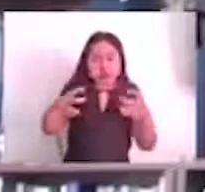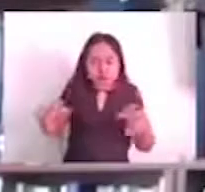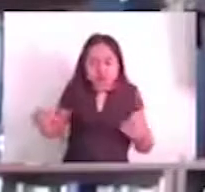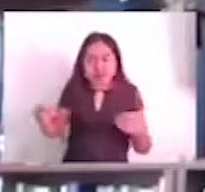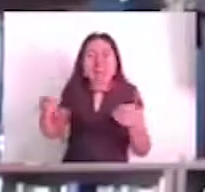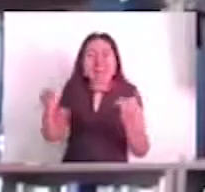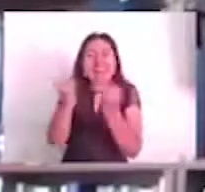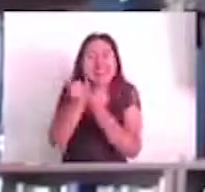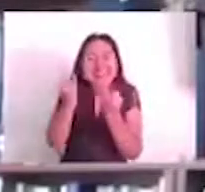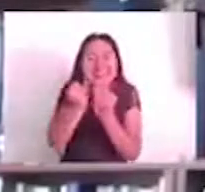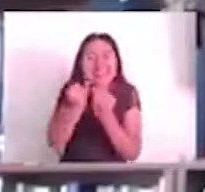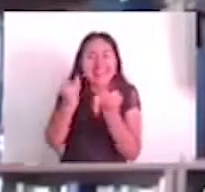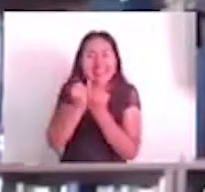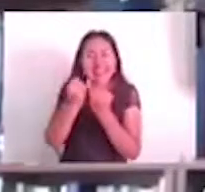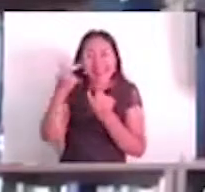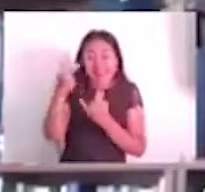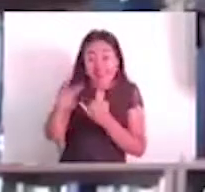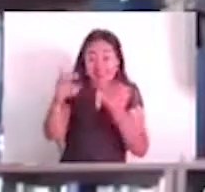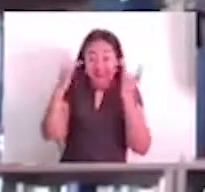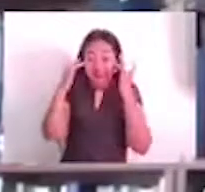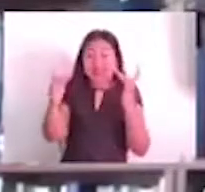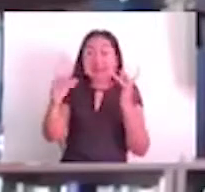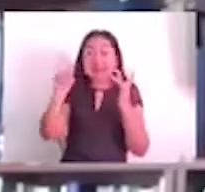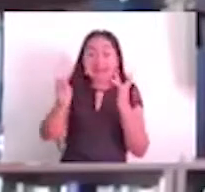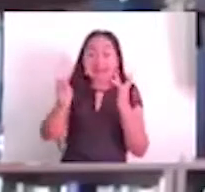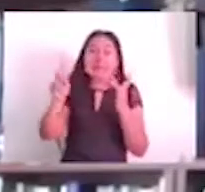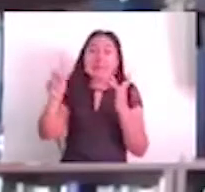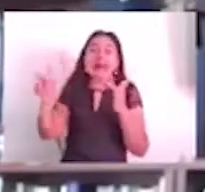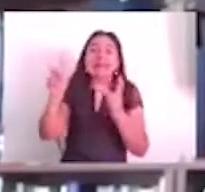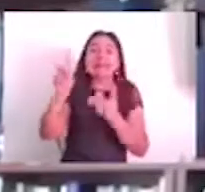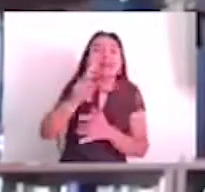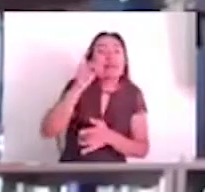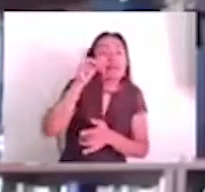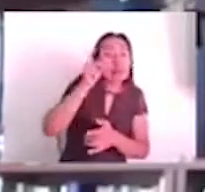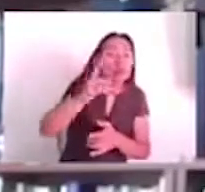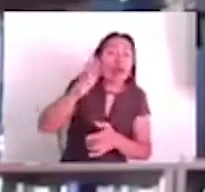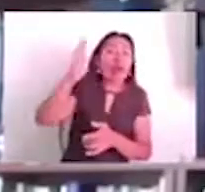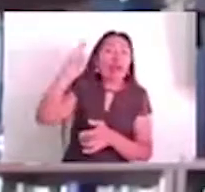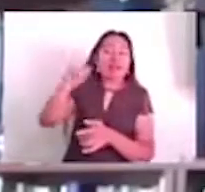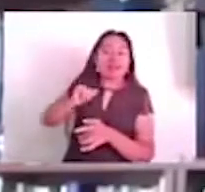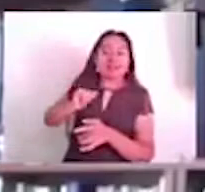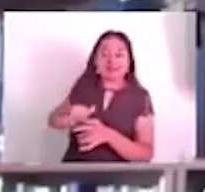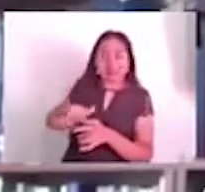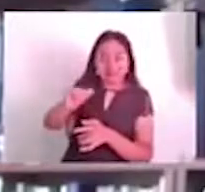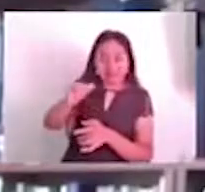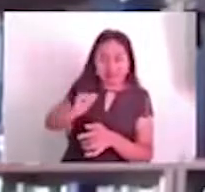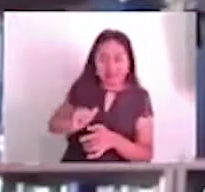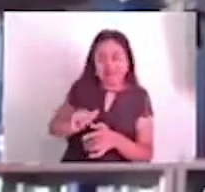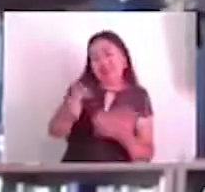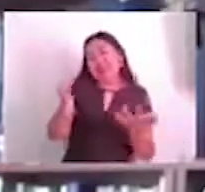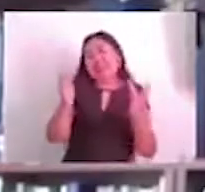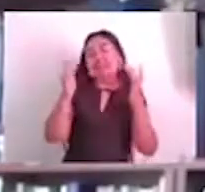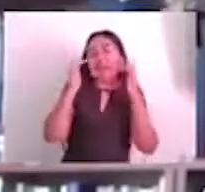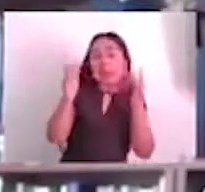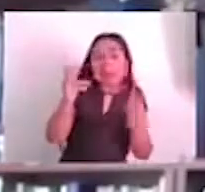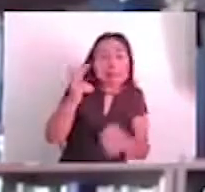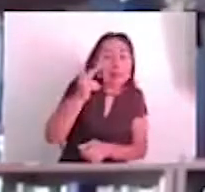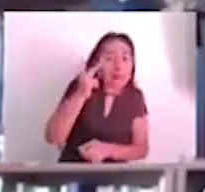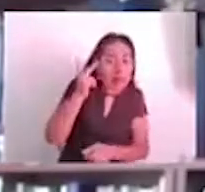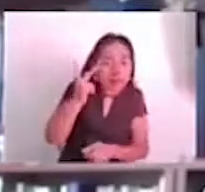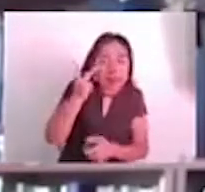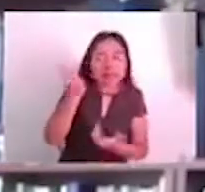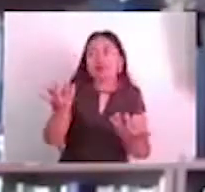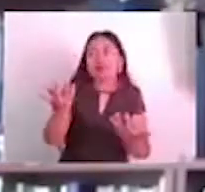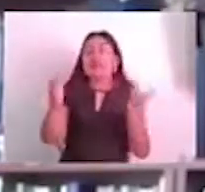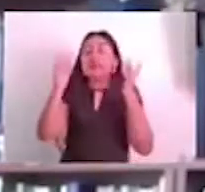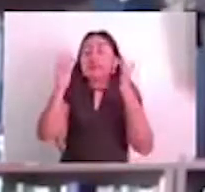son sustitutos de los dioses prehispánicos. San Pedro de Mictlantecutli, San Juan Bautista de Tlaloc,